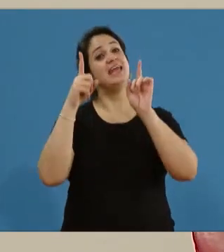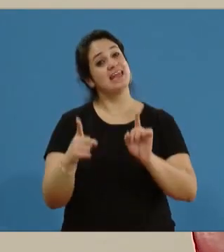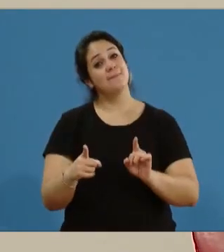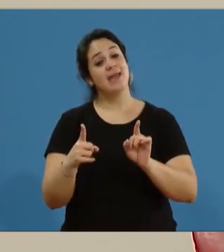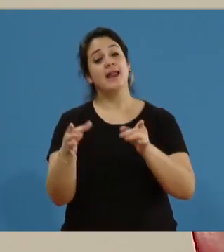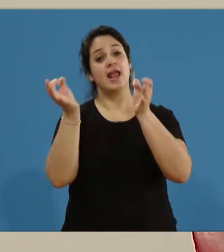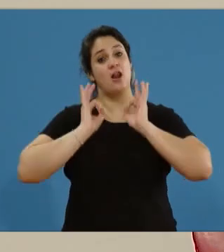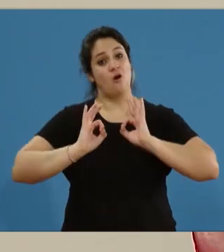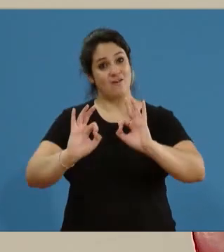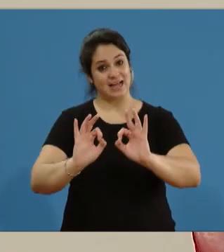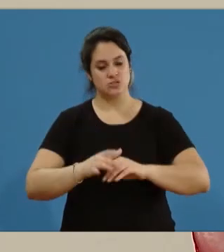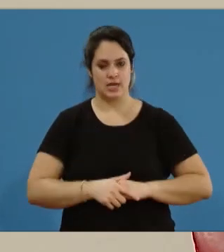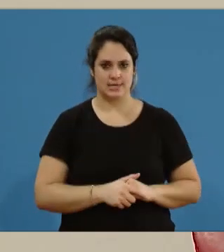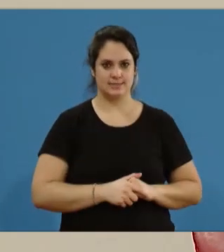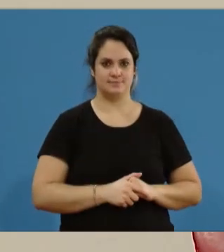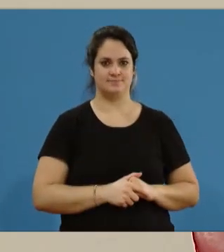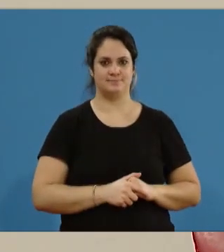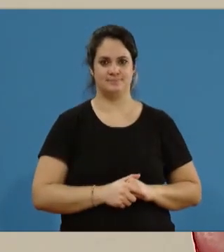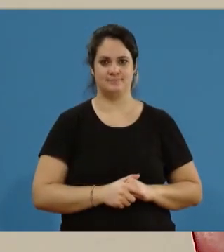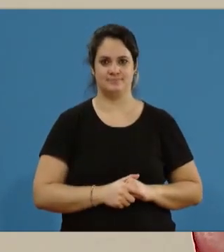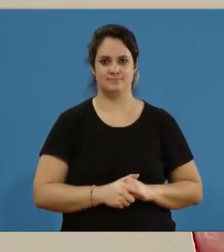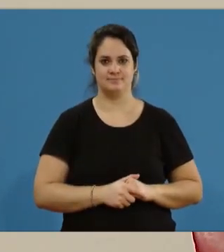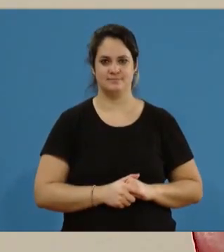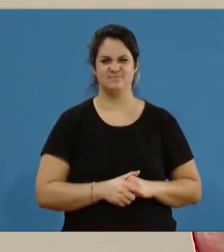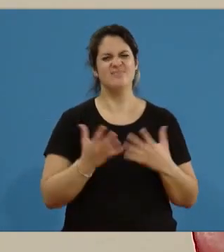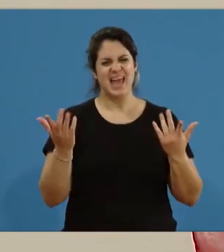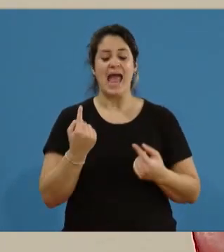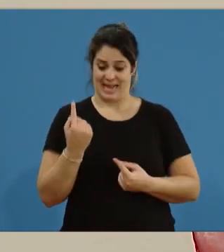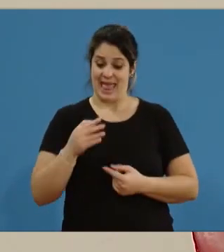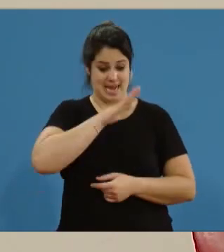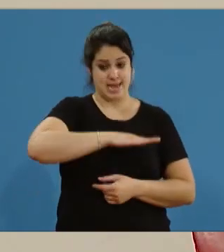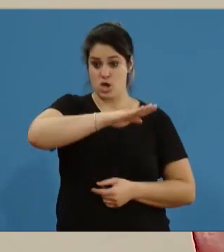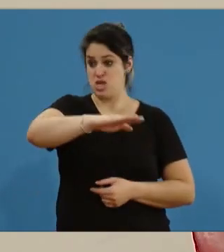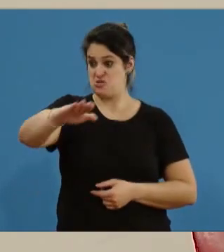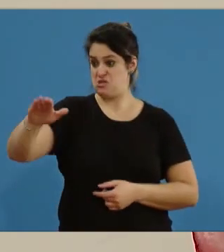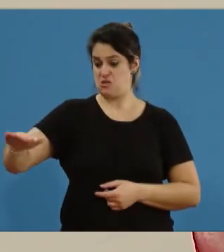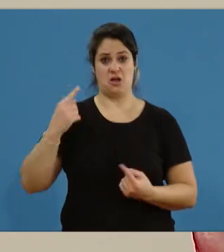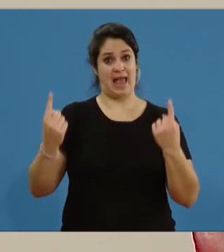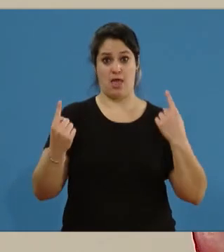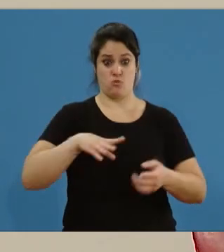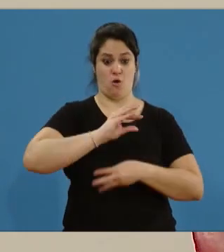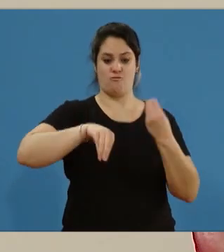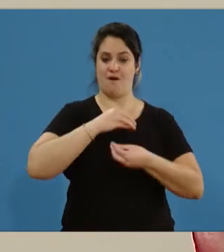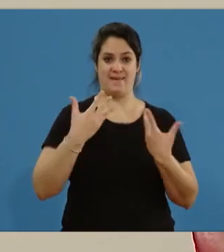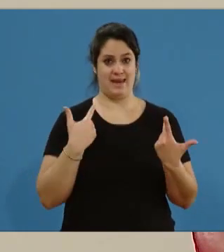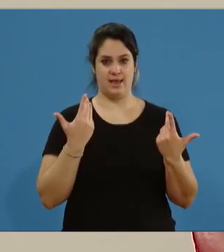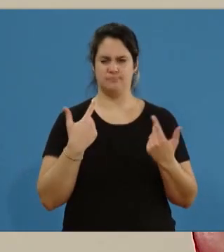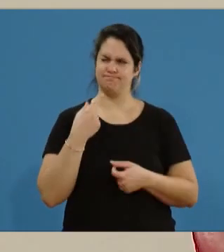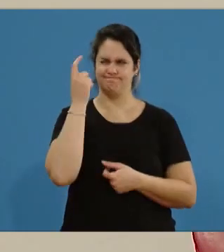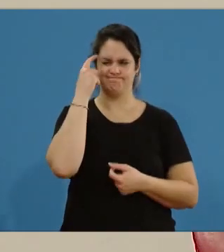fines de semana y durante las vacaciones. Y cada uno se ha preguntado alguna